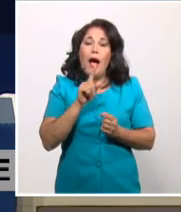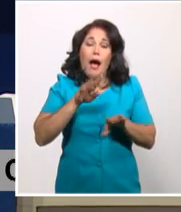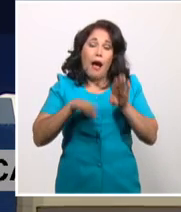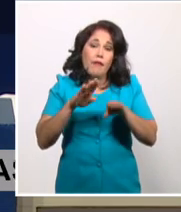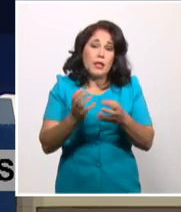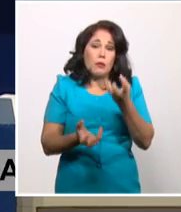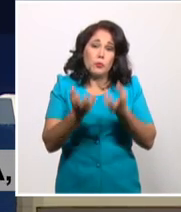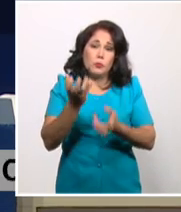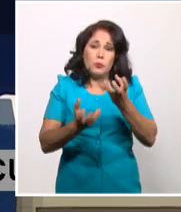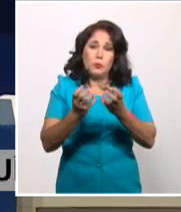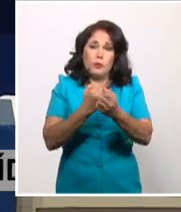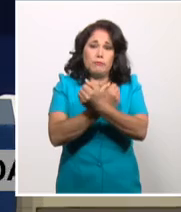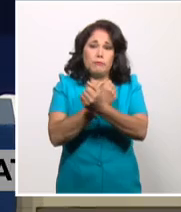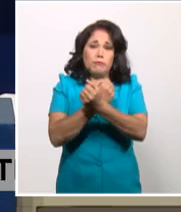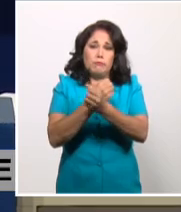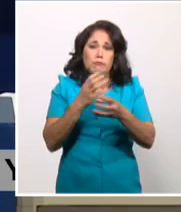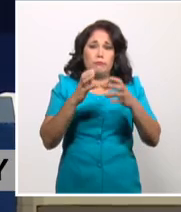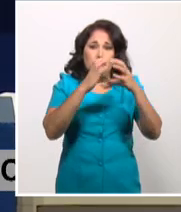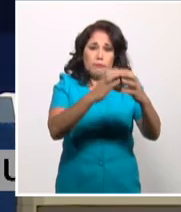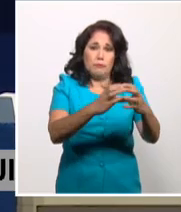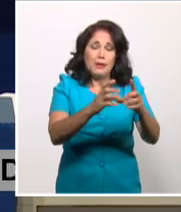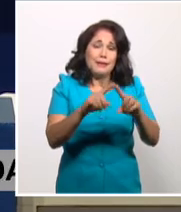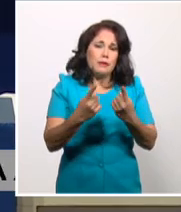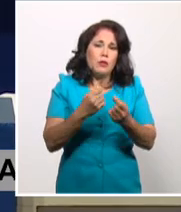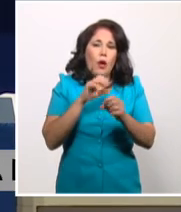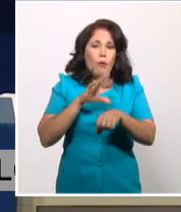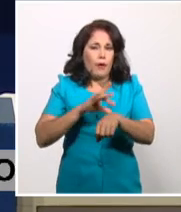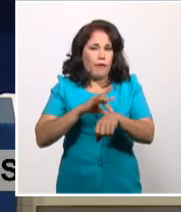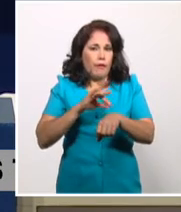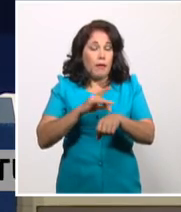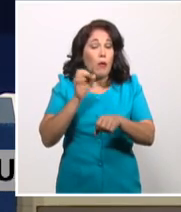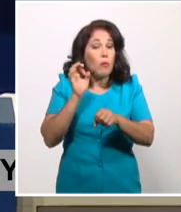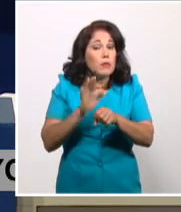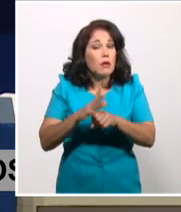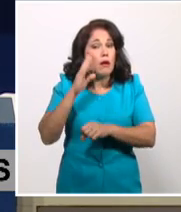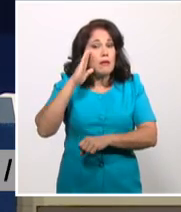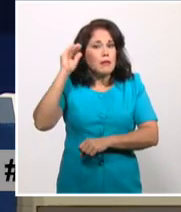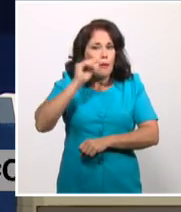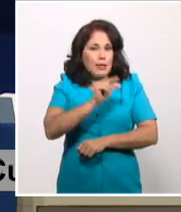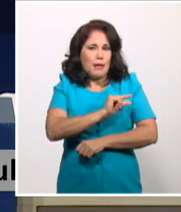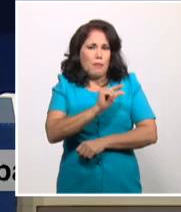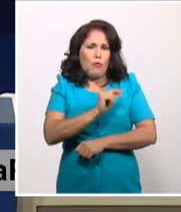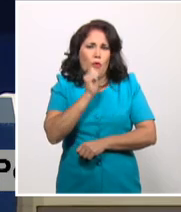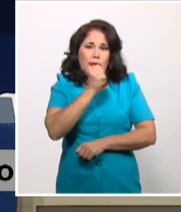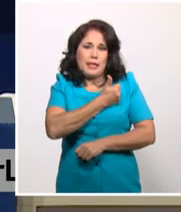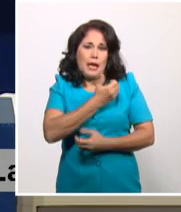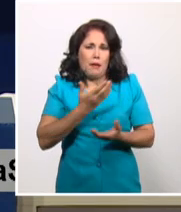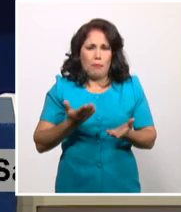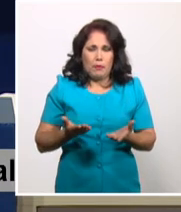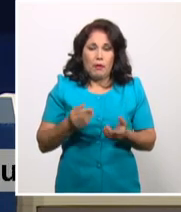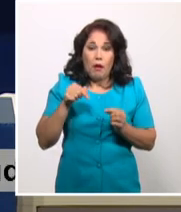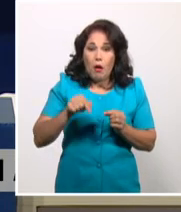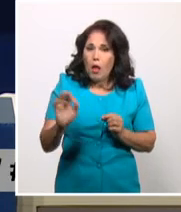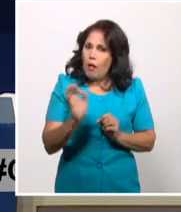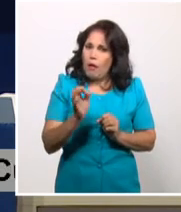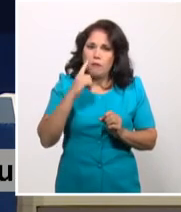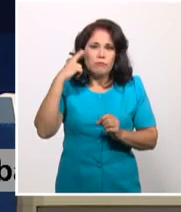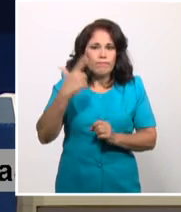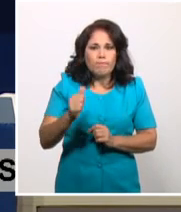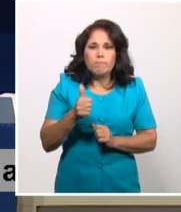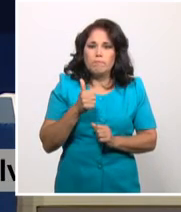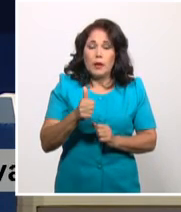tal. Entonces, esta es una enfermedad que yo dije que se empezó a conocer a principios de este año, y muchas